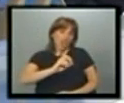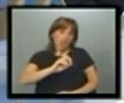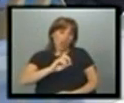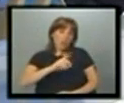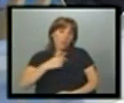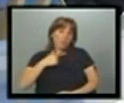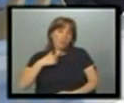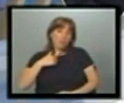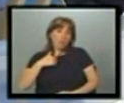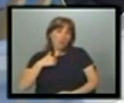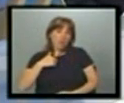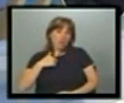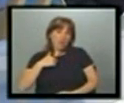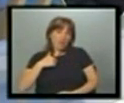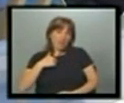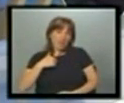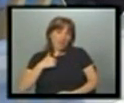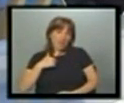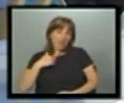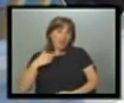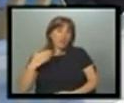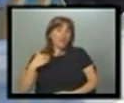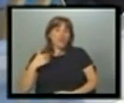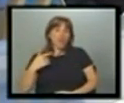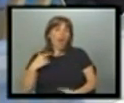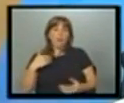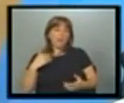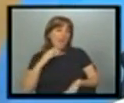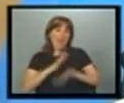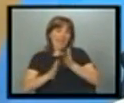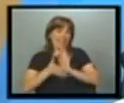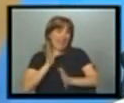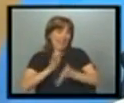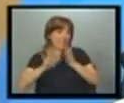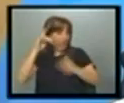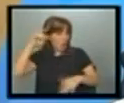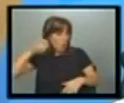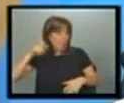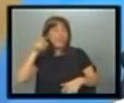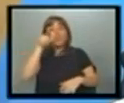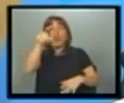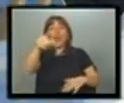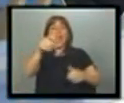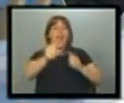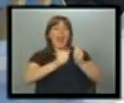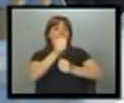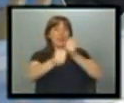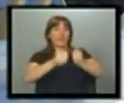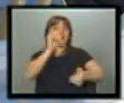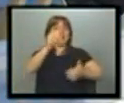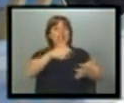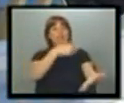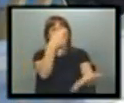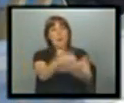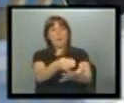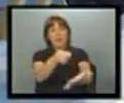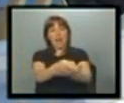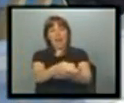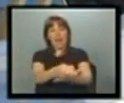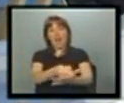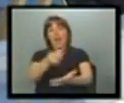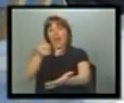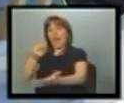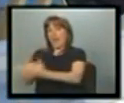tenés el beneficio de litigar sin gastos, ¿eh? A vos no te sale absolutamente nada, a tu empleador es al que le va a salir pagarte, no solamente a vos, a